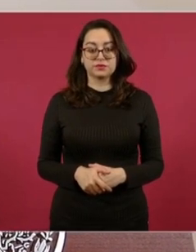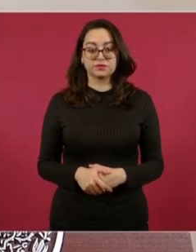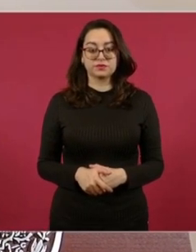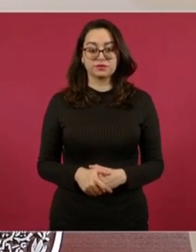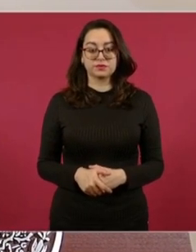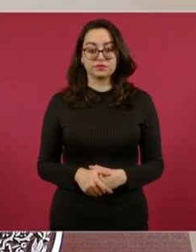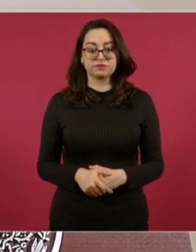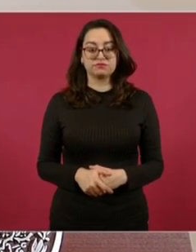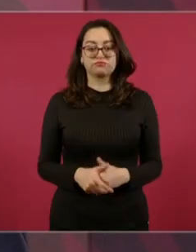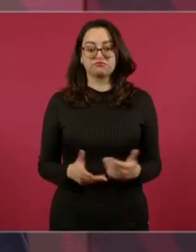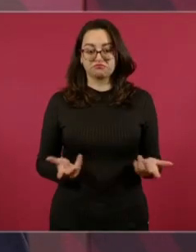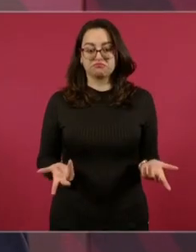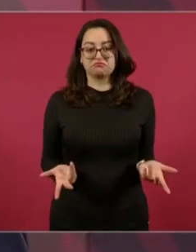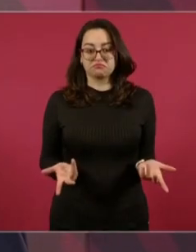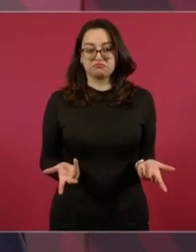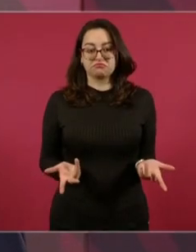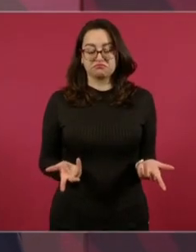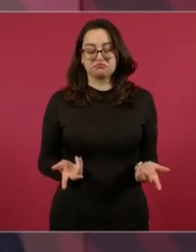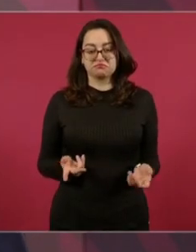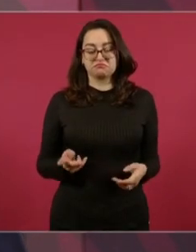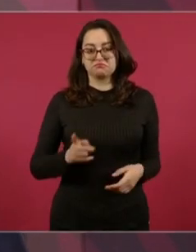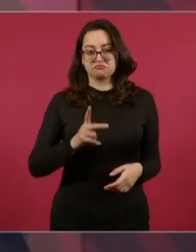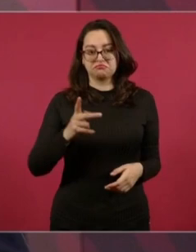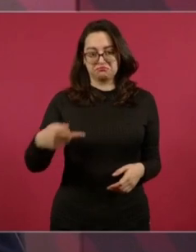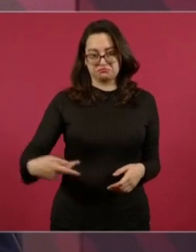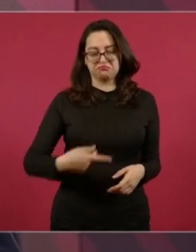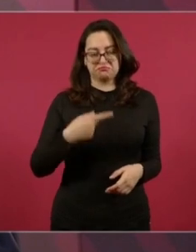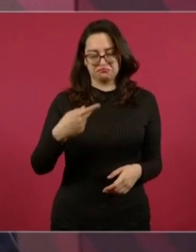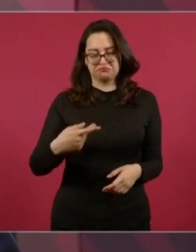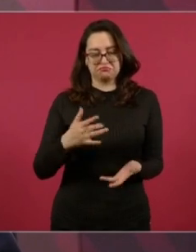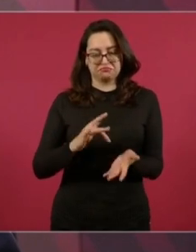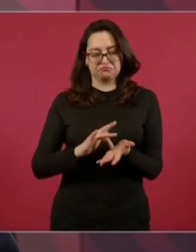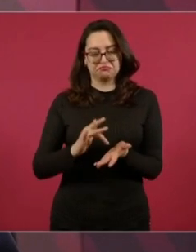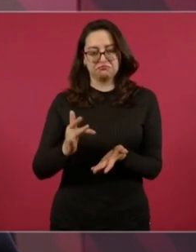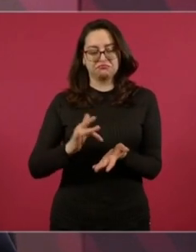me dan la oportunidad de enviar un saludo muy